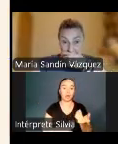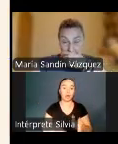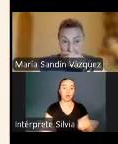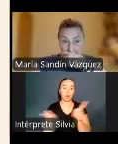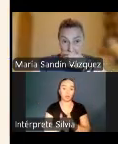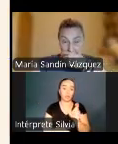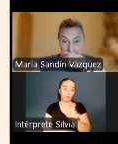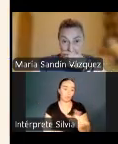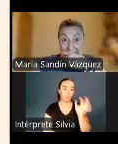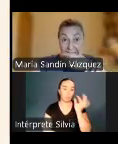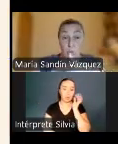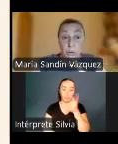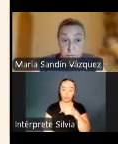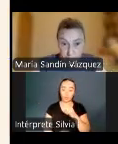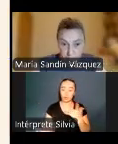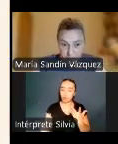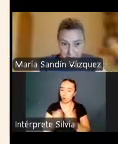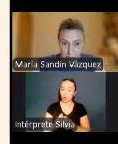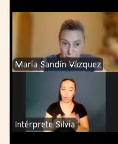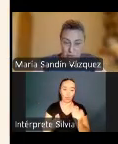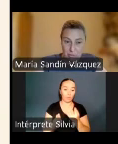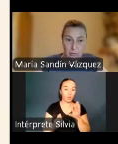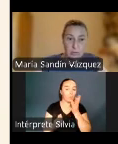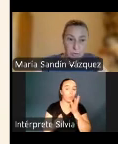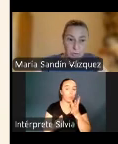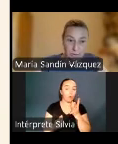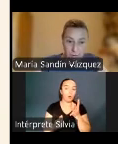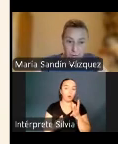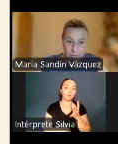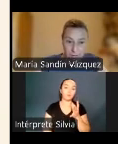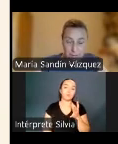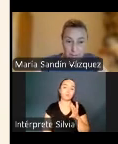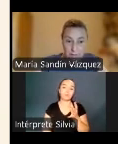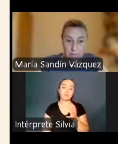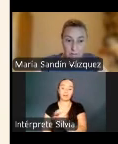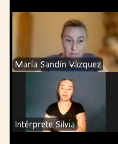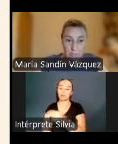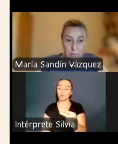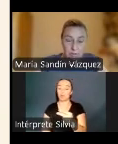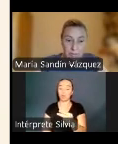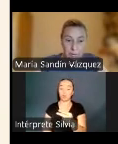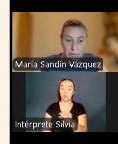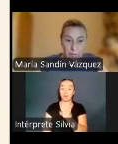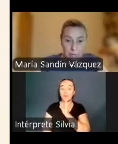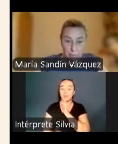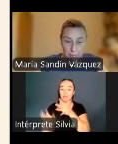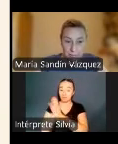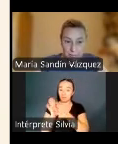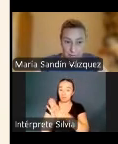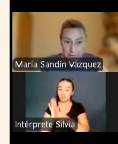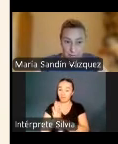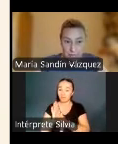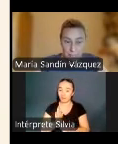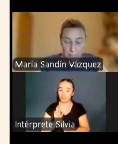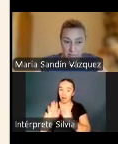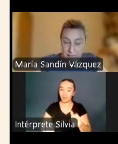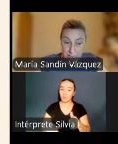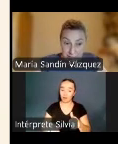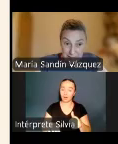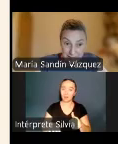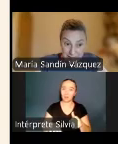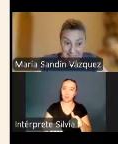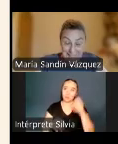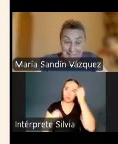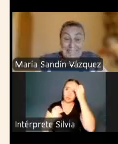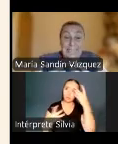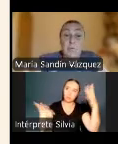y porque la devolución de todos estos resultados que os estamos contando hoy a vosotras, pues